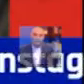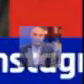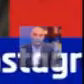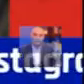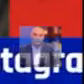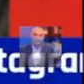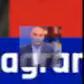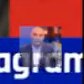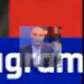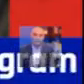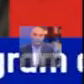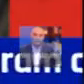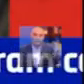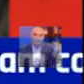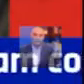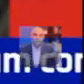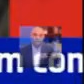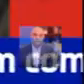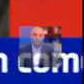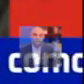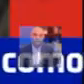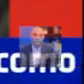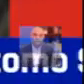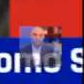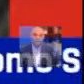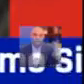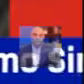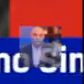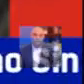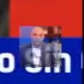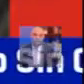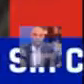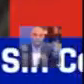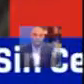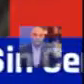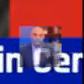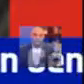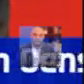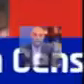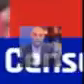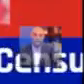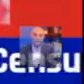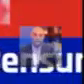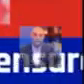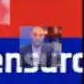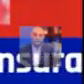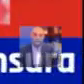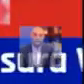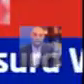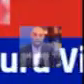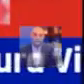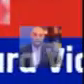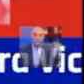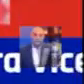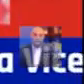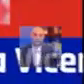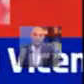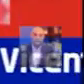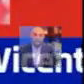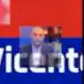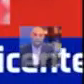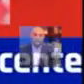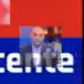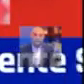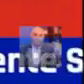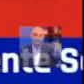claudicar. Yo también lo he hecho por años y lo seguiré haciendo. No me importa si el maltrato es en la frontera sur y las autoridades